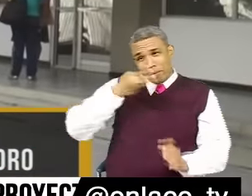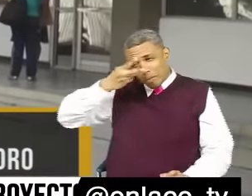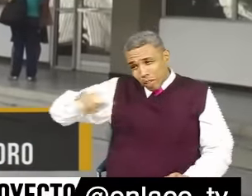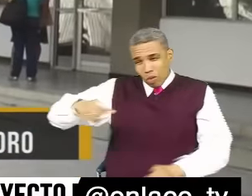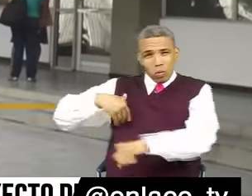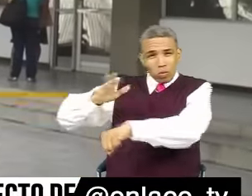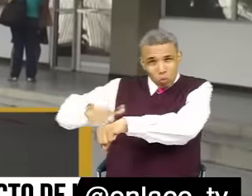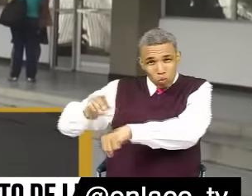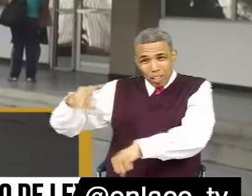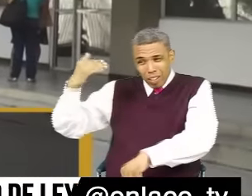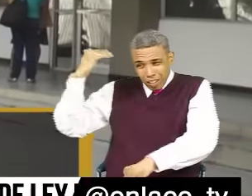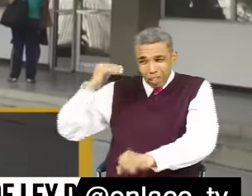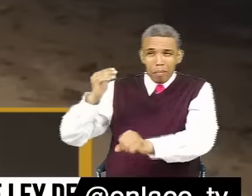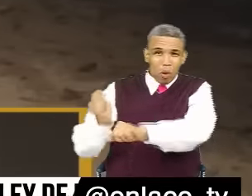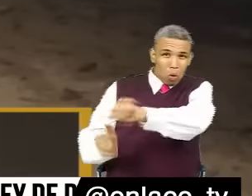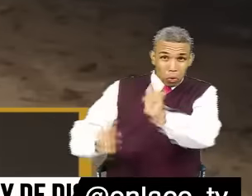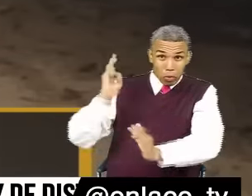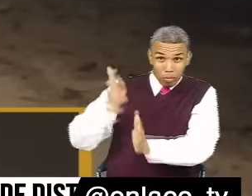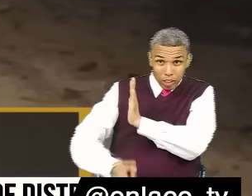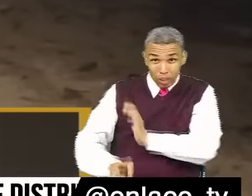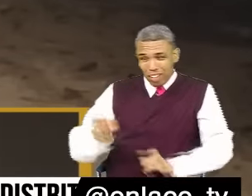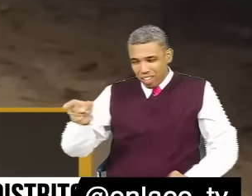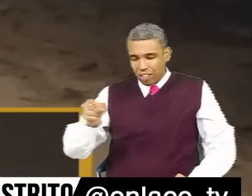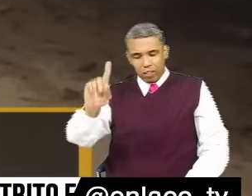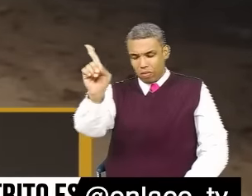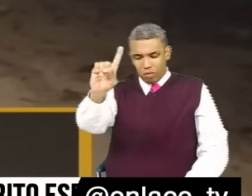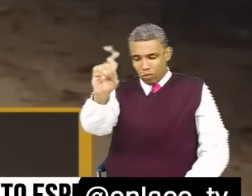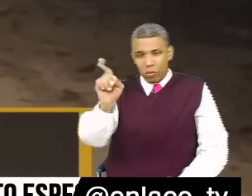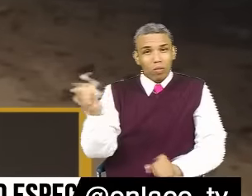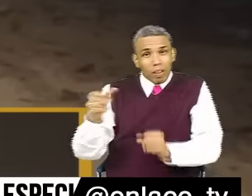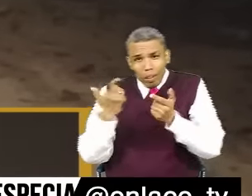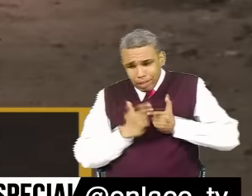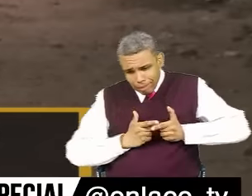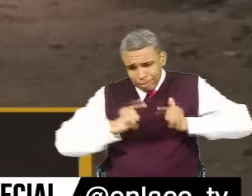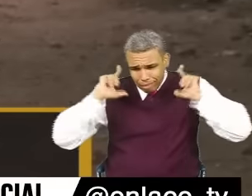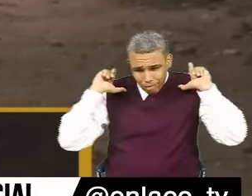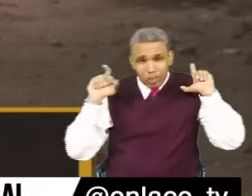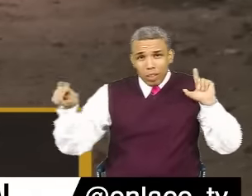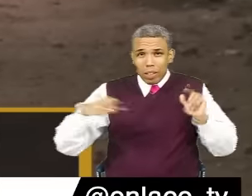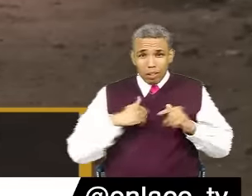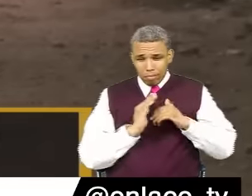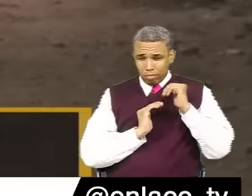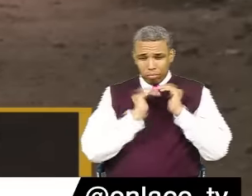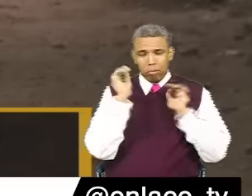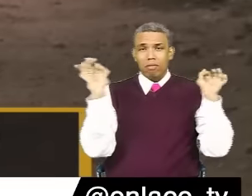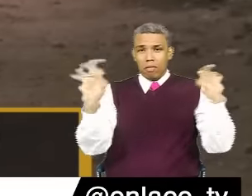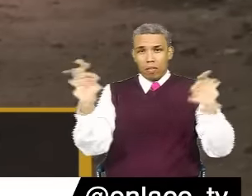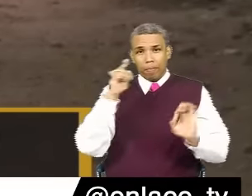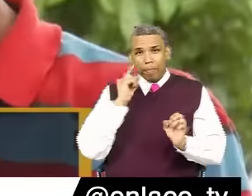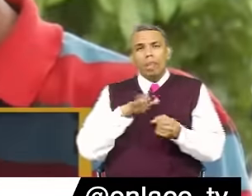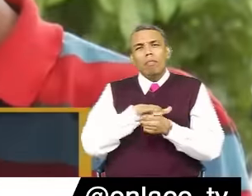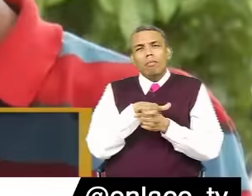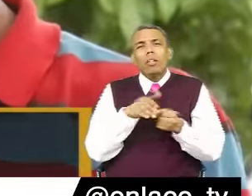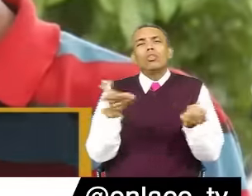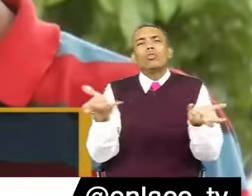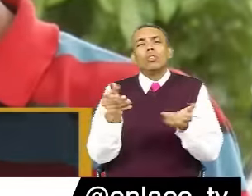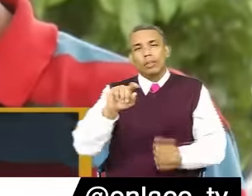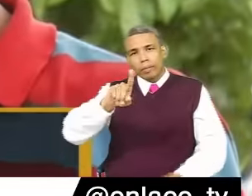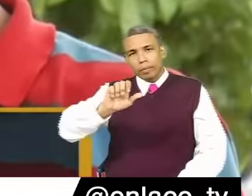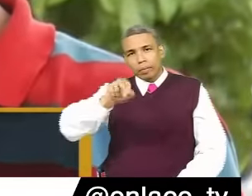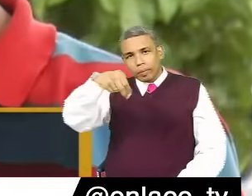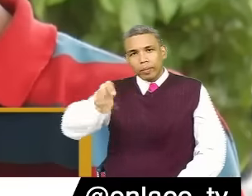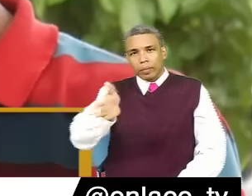quien se haya privado de la libertad desde hace 3 años, indicado de la muerte de un hombre en hechos ocurridos en el sector norte de la ciudad, en el barrio San Silvestre. A él me lo